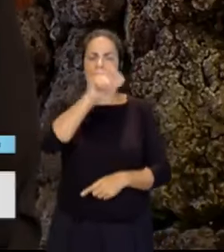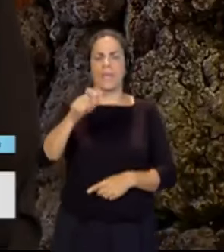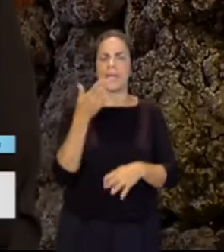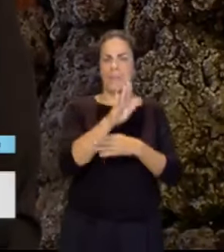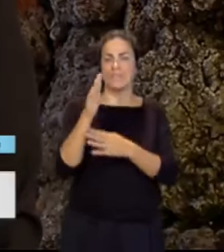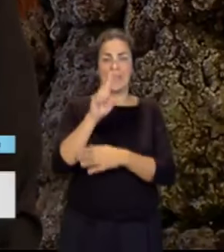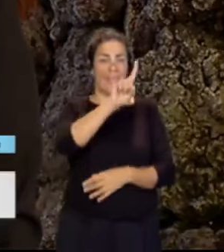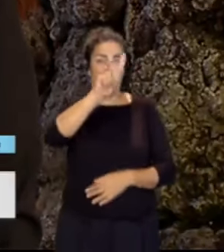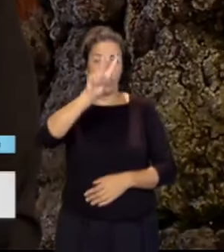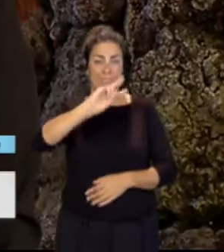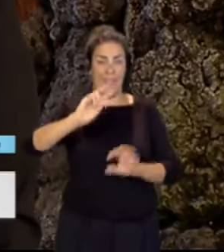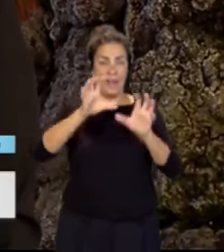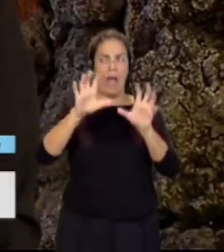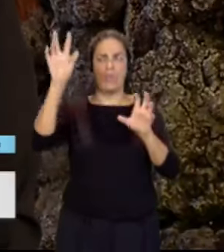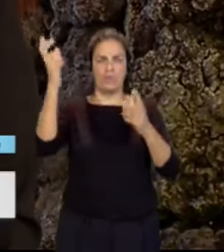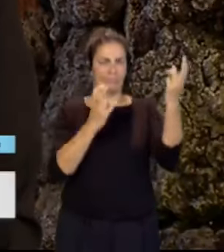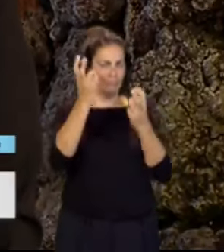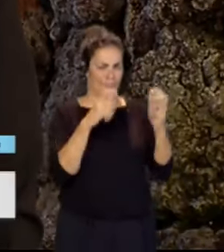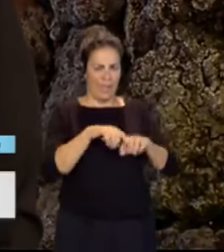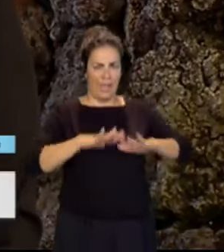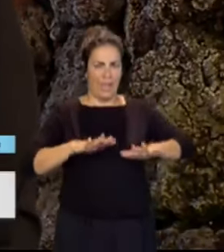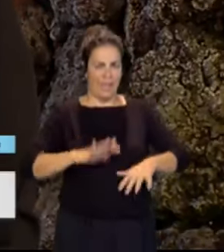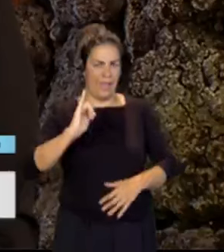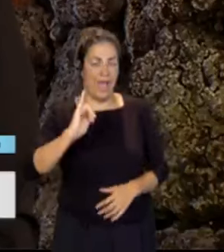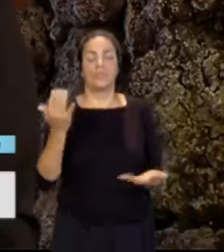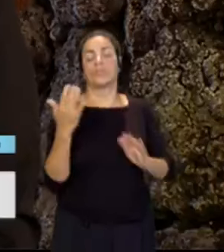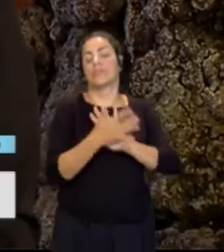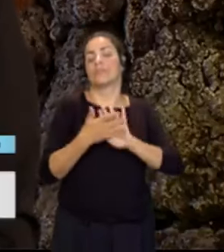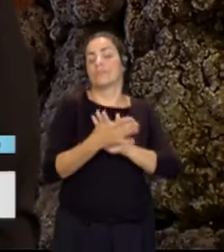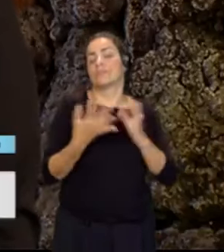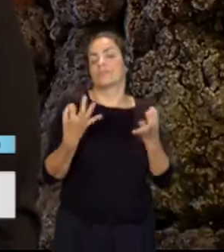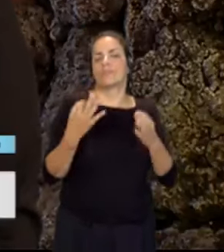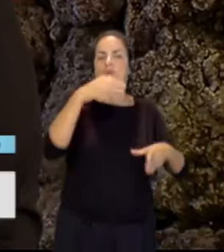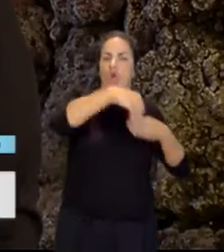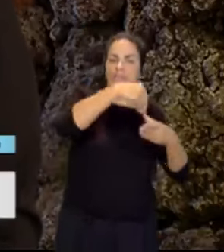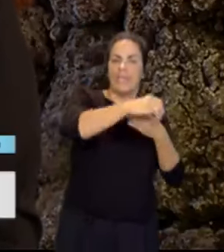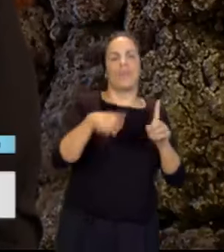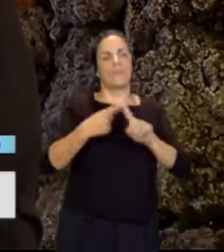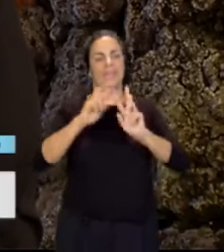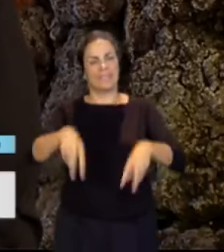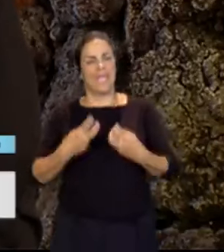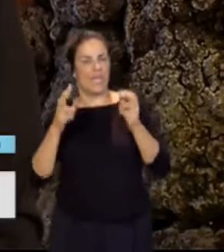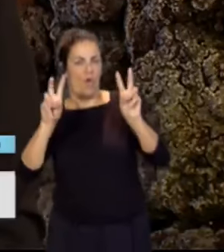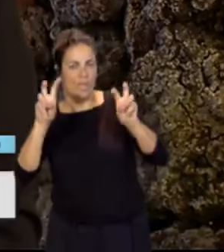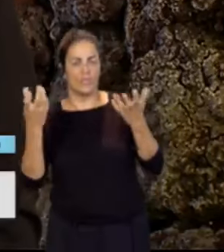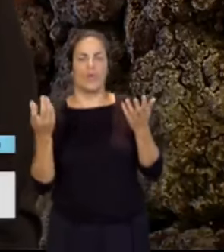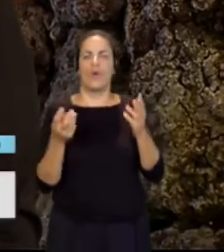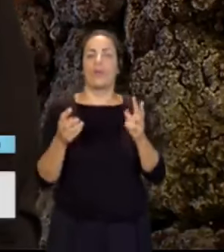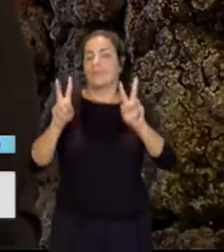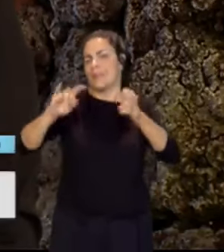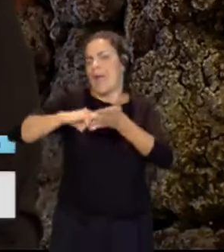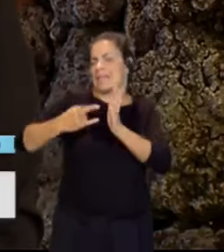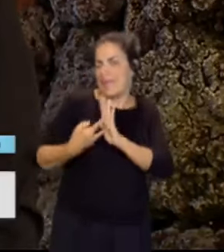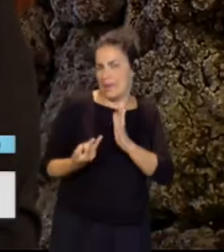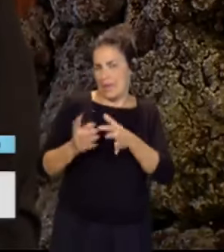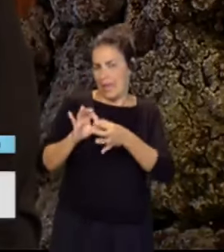12 radios y entonces lo que haremos Pues será eh hablar de contenido y hablar también de innovación de la parte técnica todo lo que conlleva